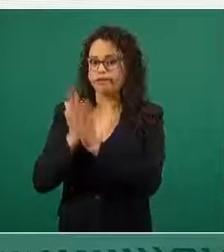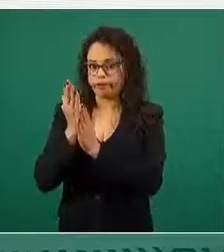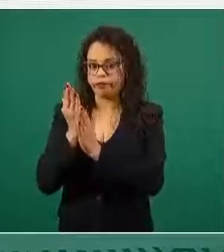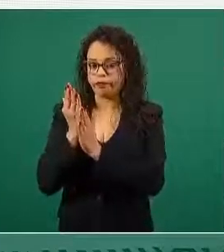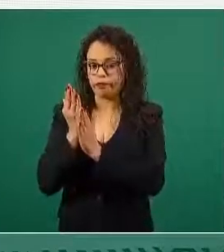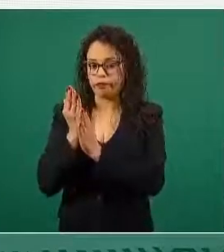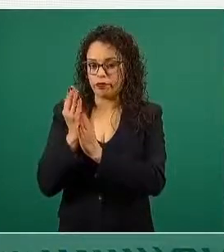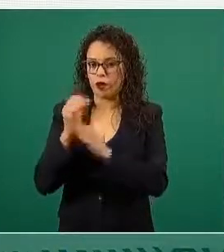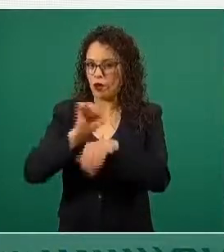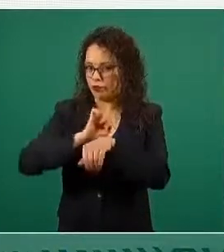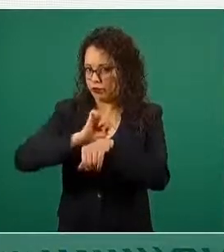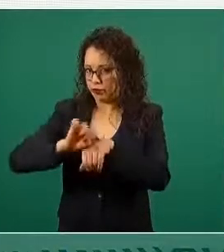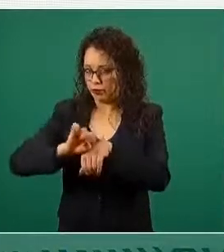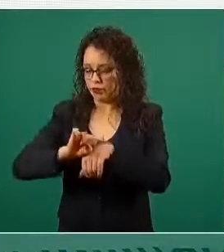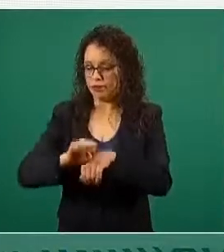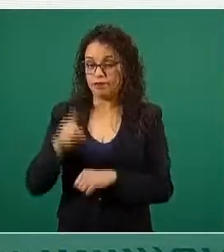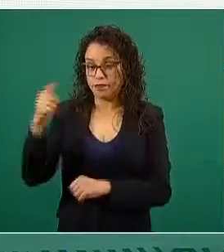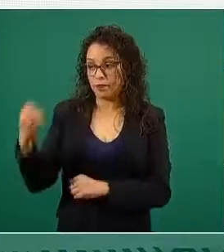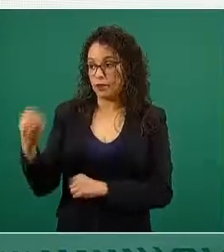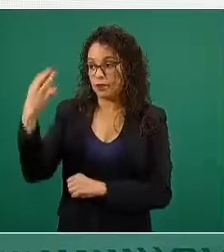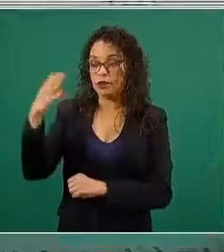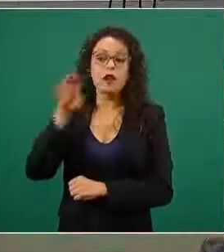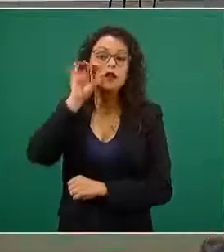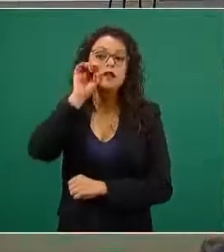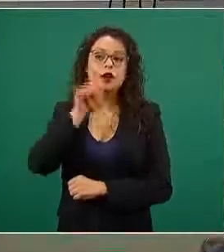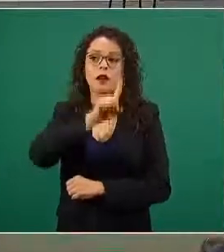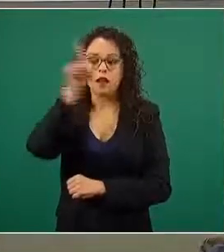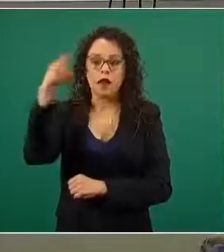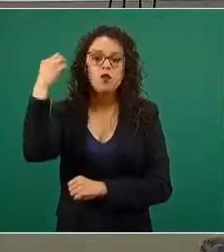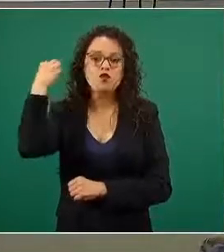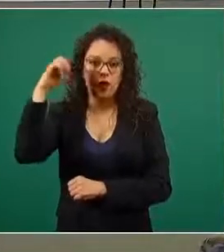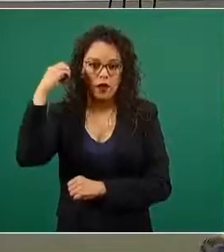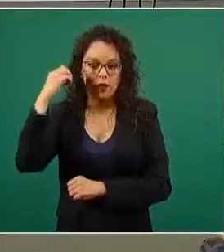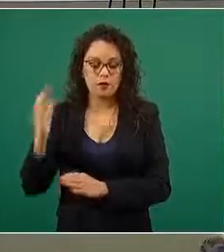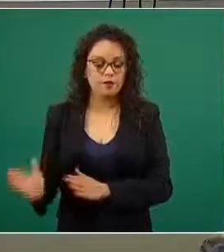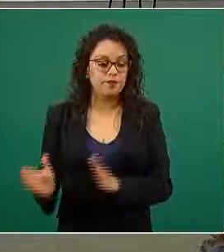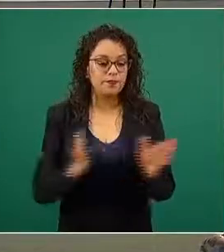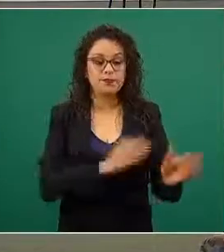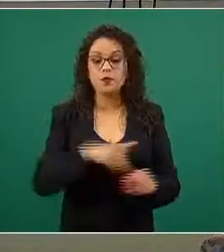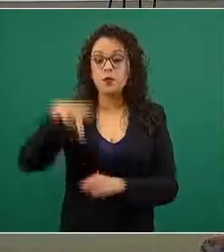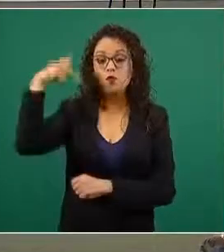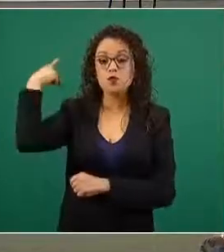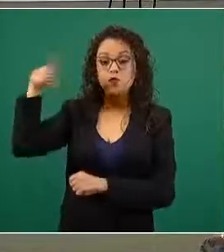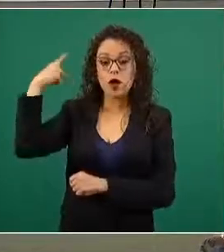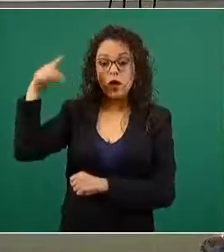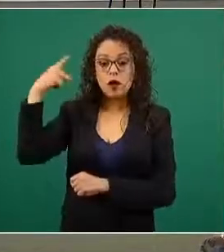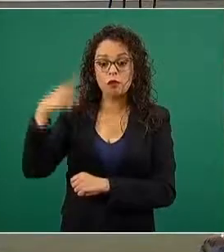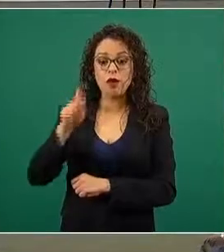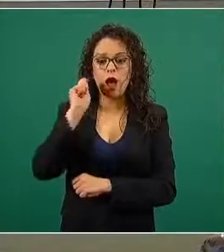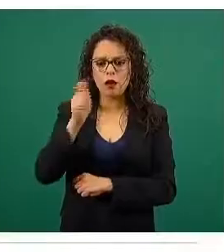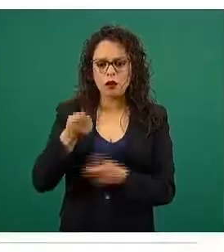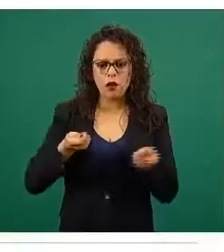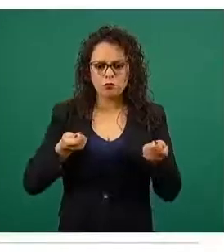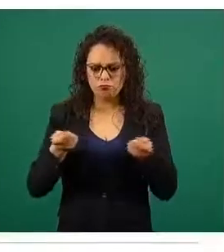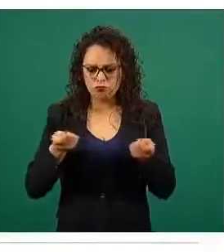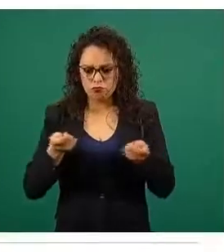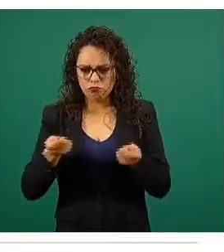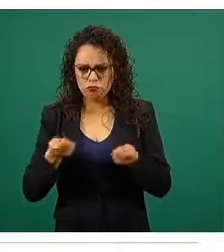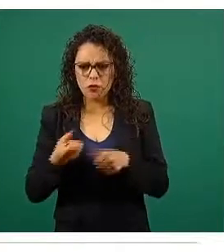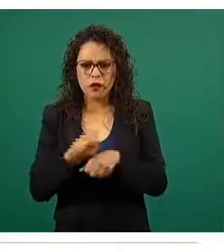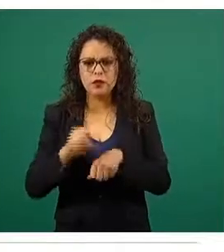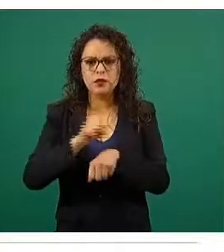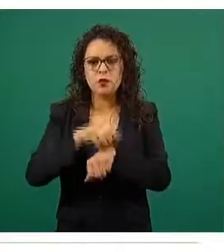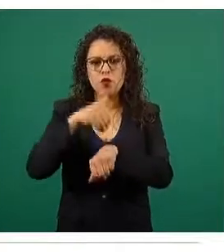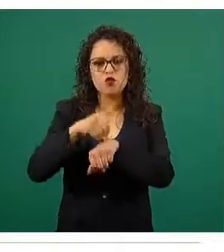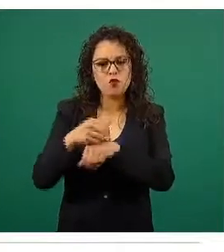Semáforo naranja en Oaxaca. La siguiente. Puebla había tenido un periodo largo de control desde la semana 25,